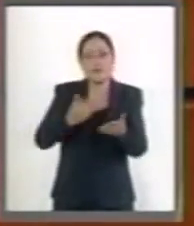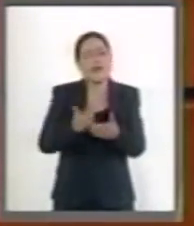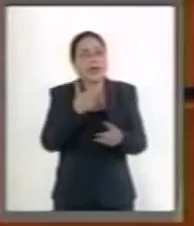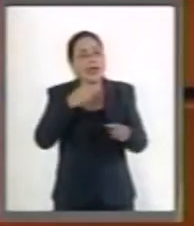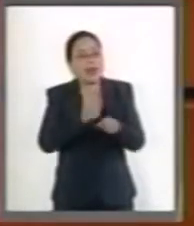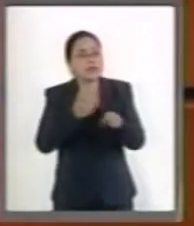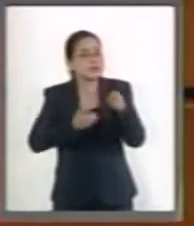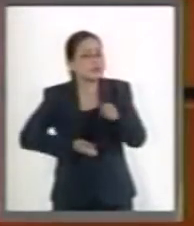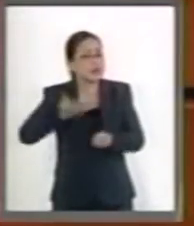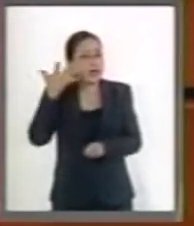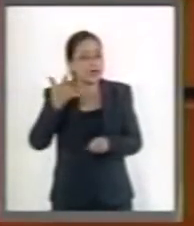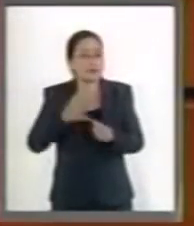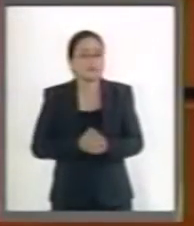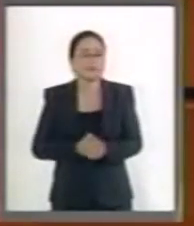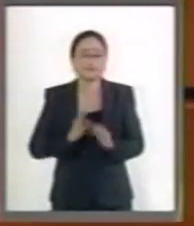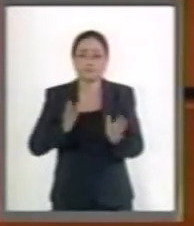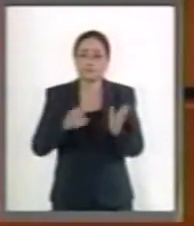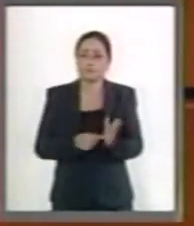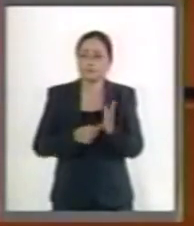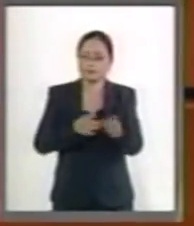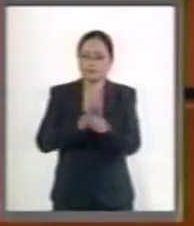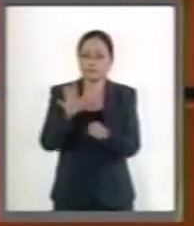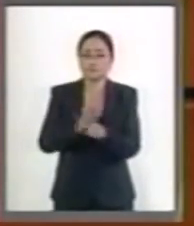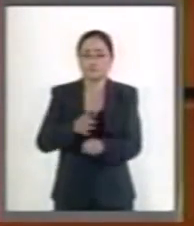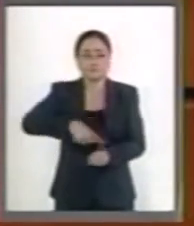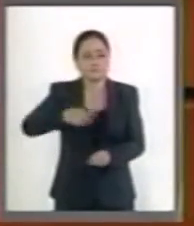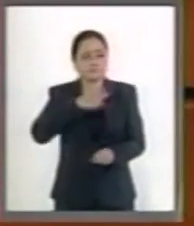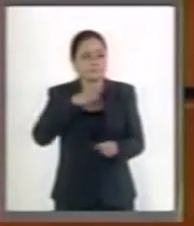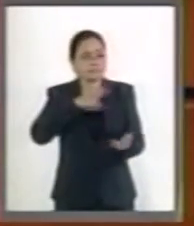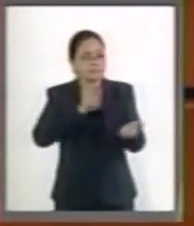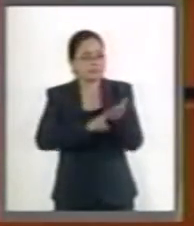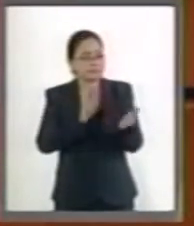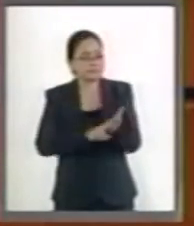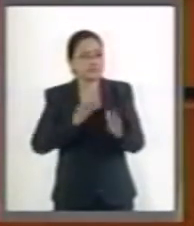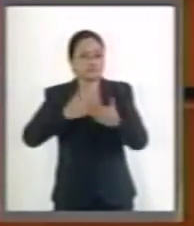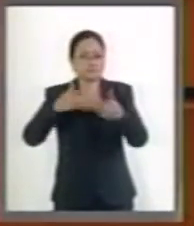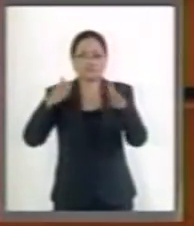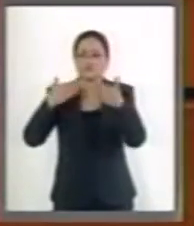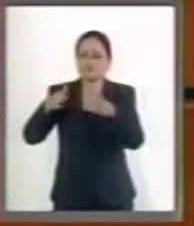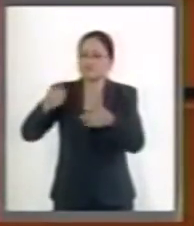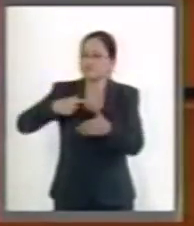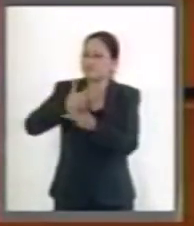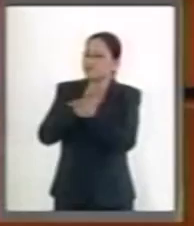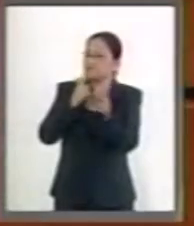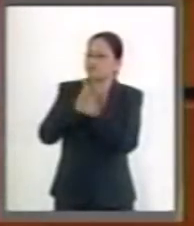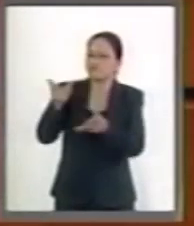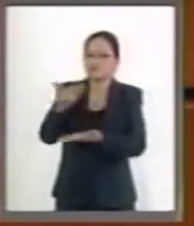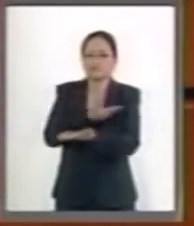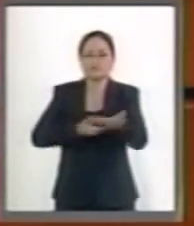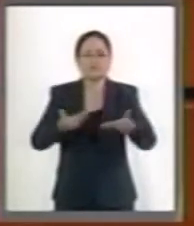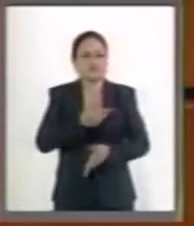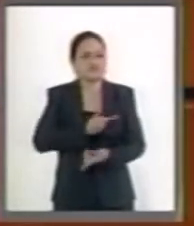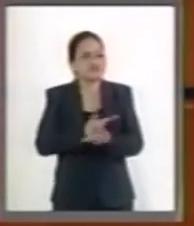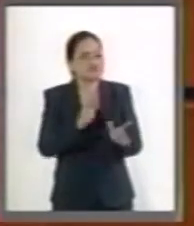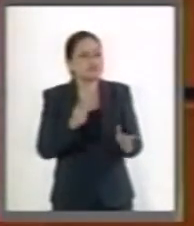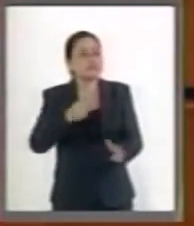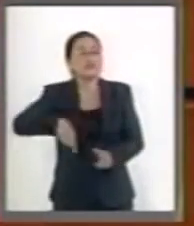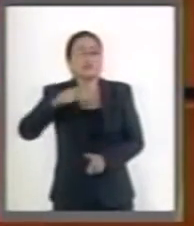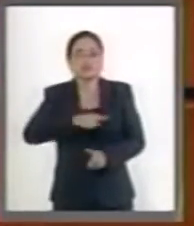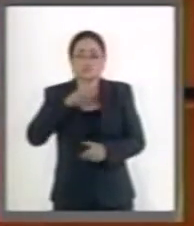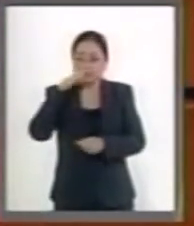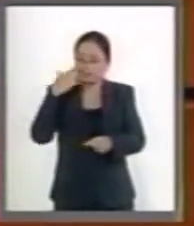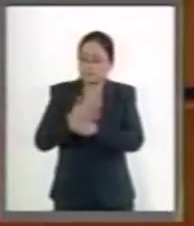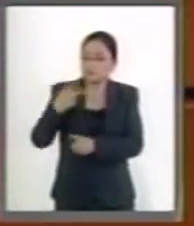gasolina, y como ya tenemos precios, un mercado abierto y libre, no es